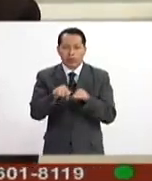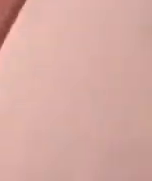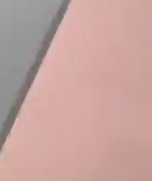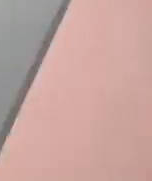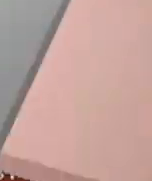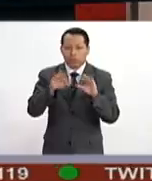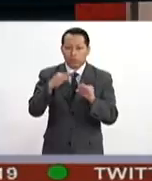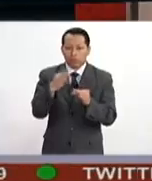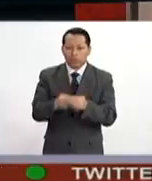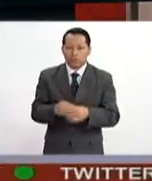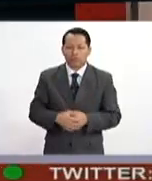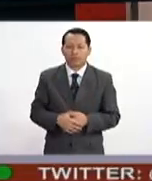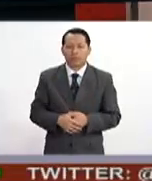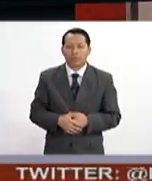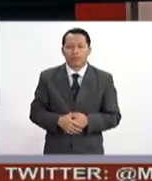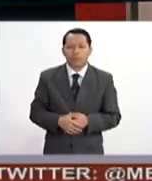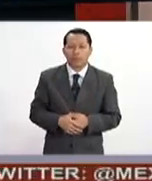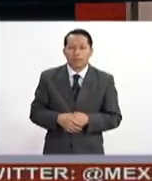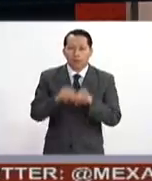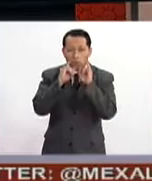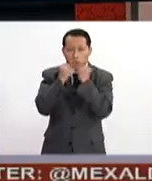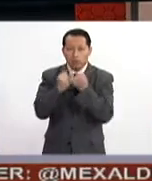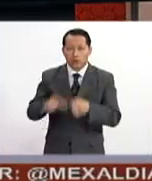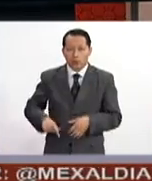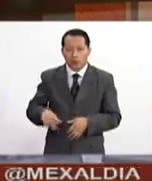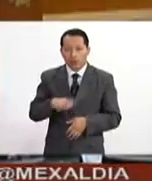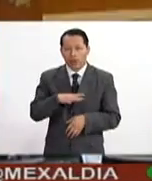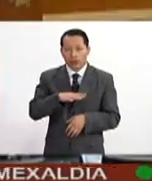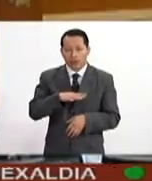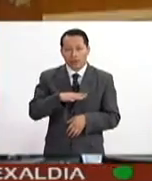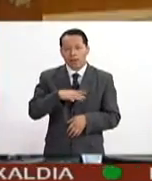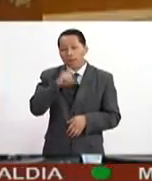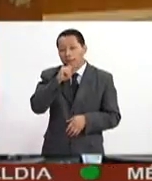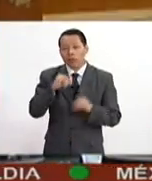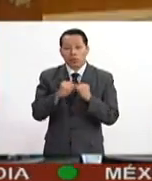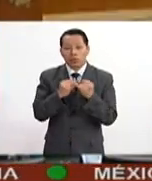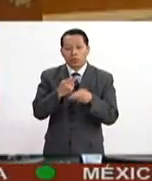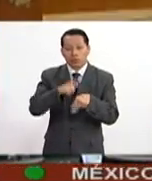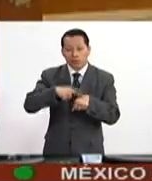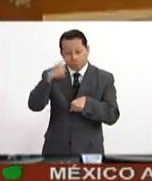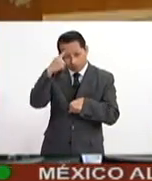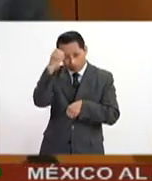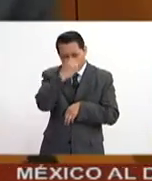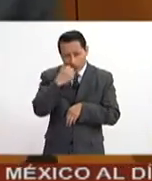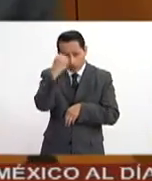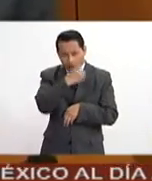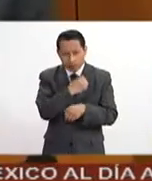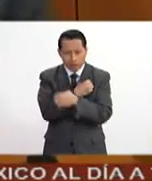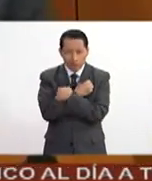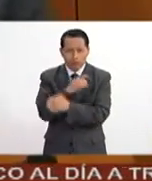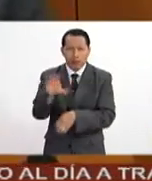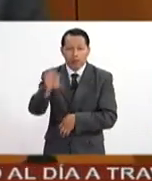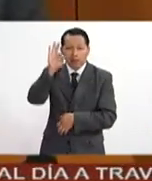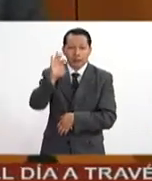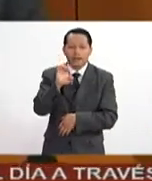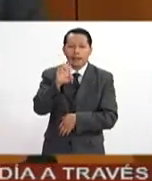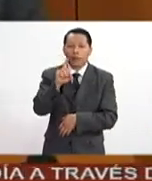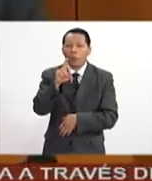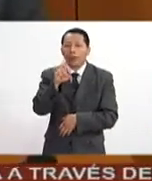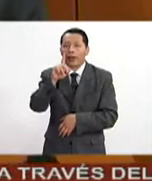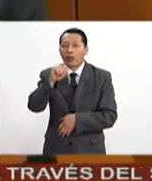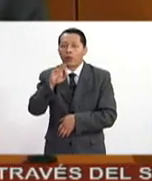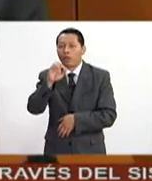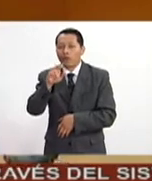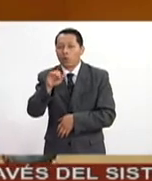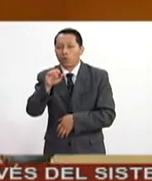educativa. Integrantes de la Junta de Gobierno del Instituto Nacional para la Evaluación de la Educación eligieron a Eduardo